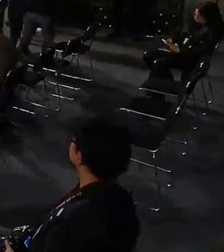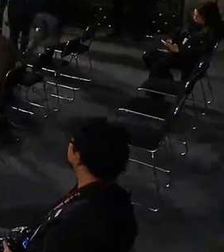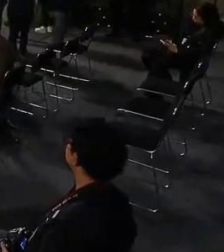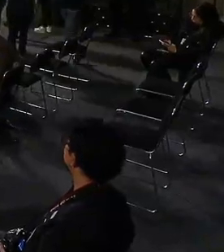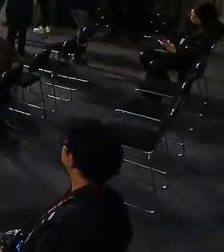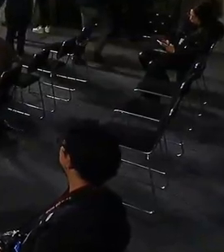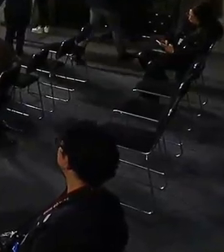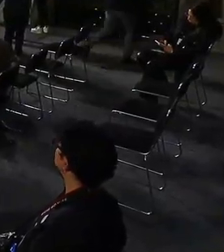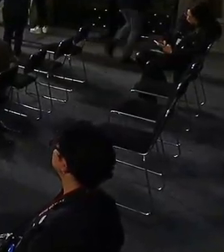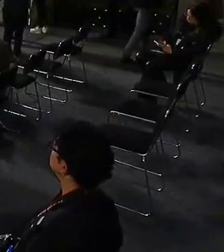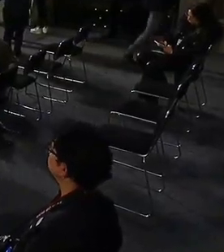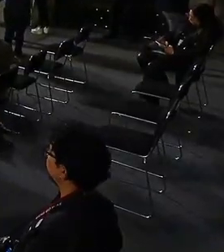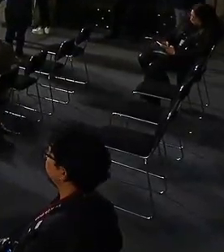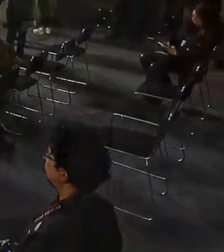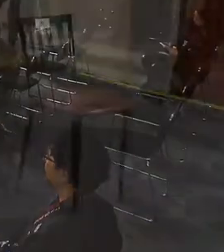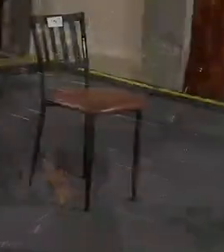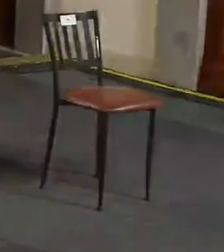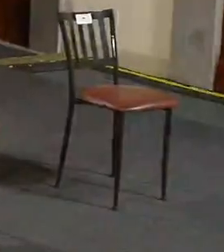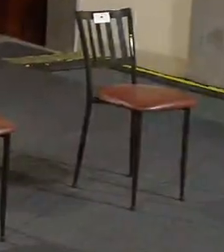Buenos días,